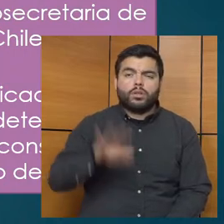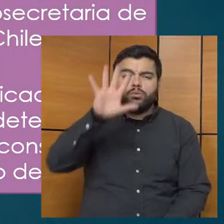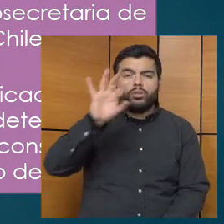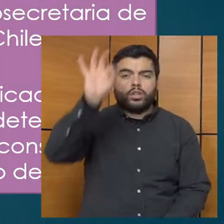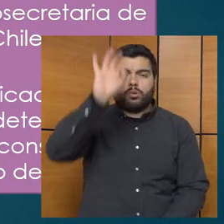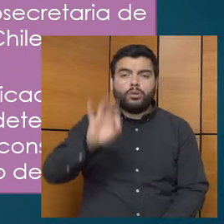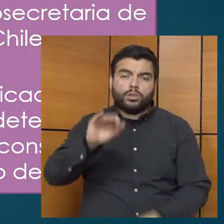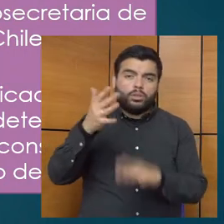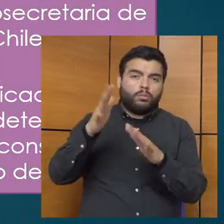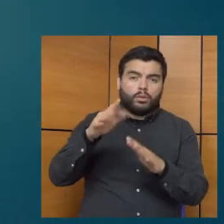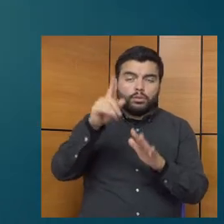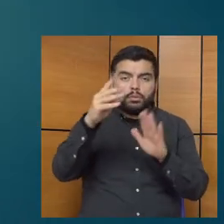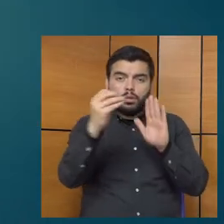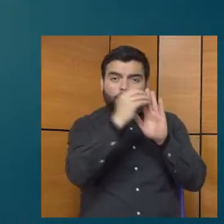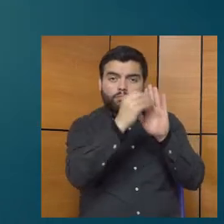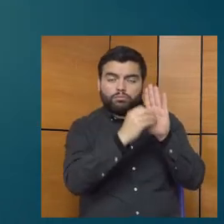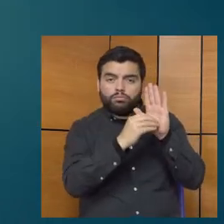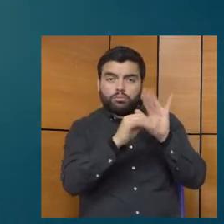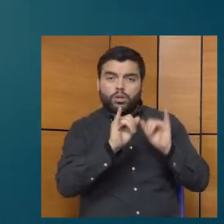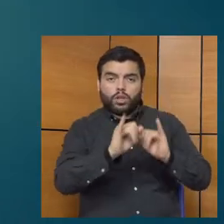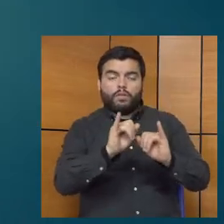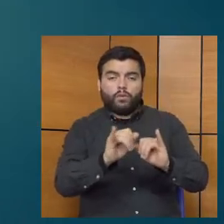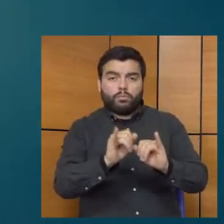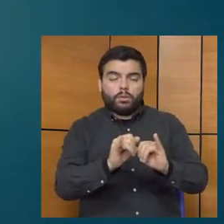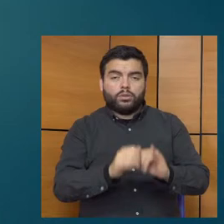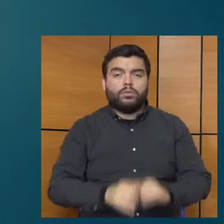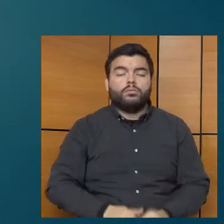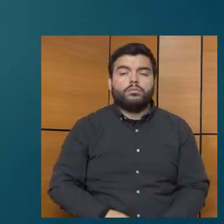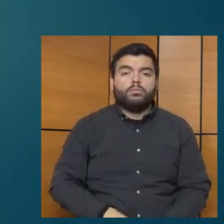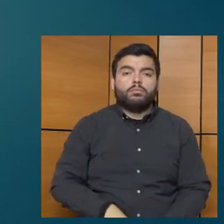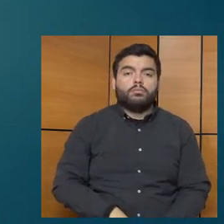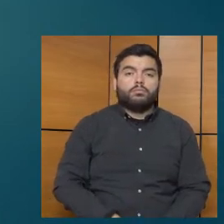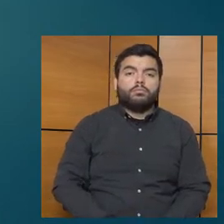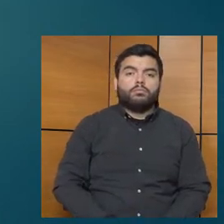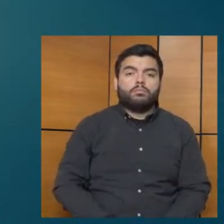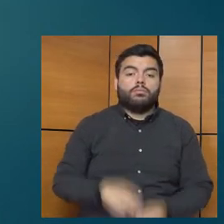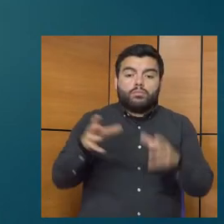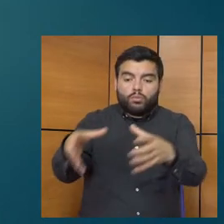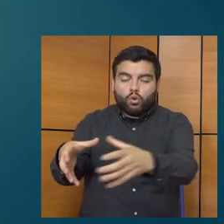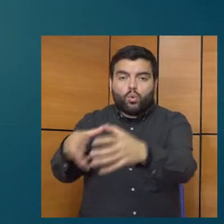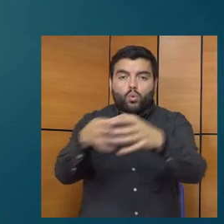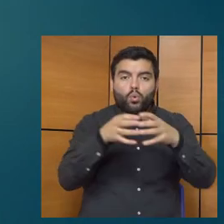Son los datos que se aplicaron para el muestreo de este estudio.